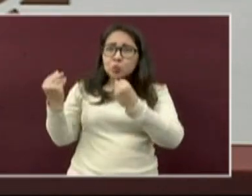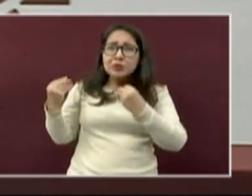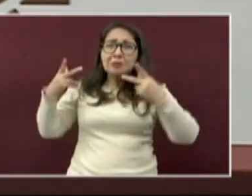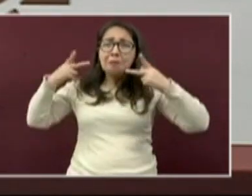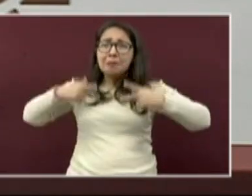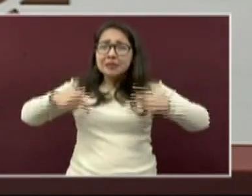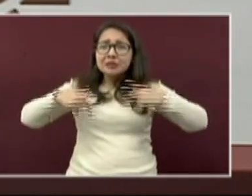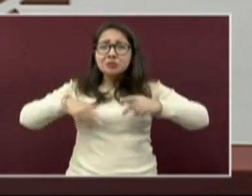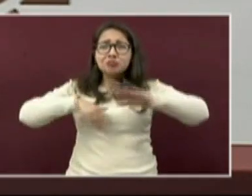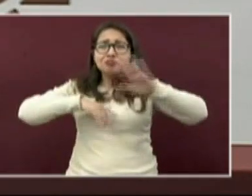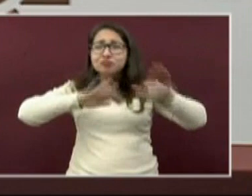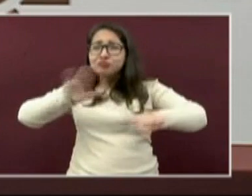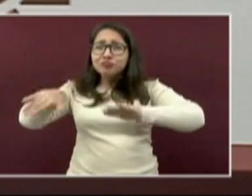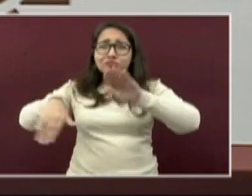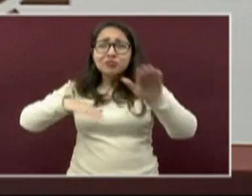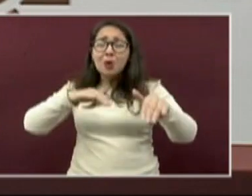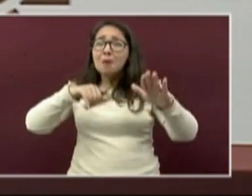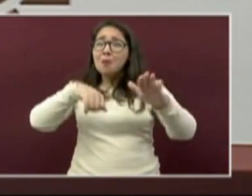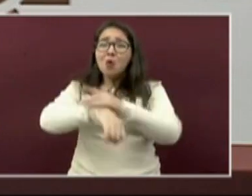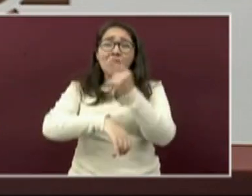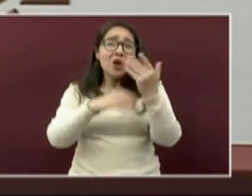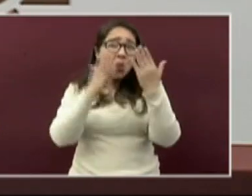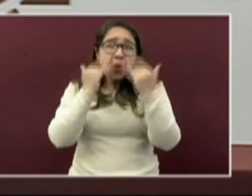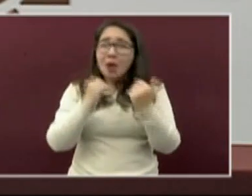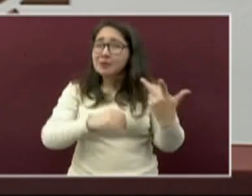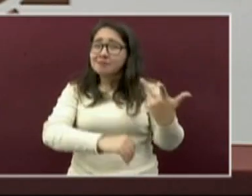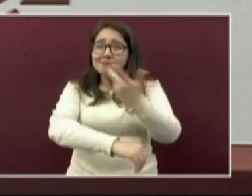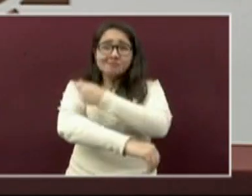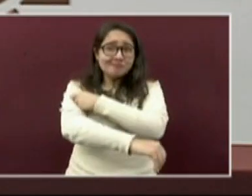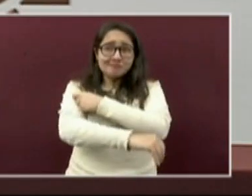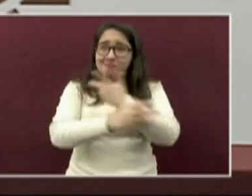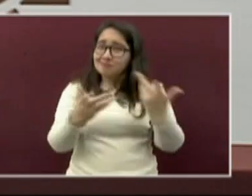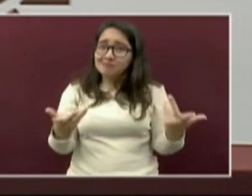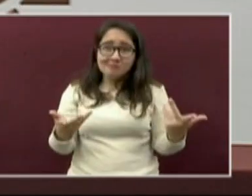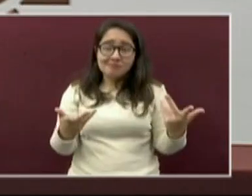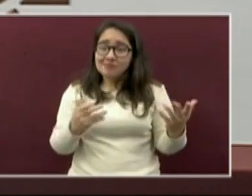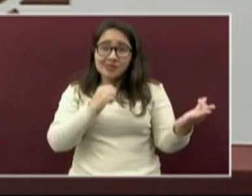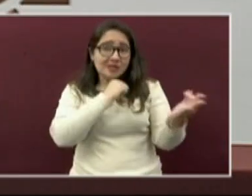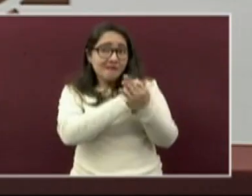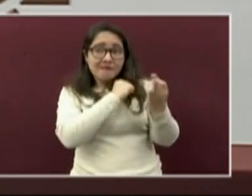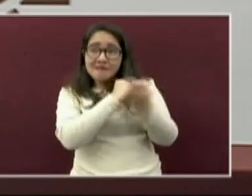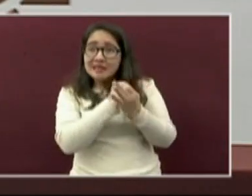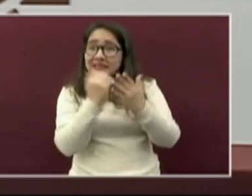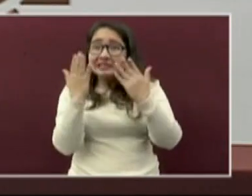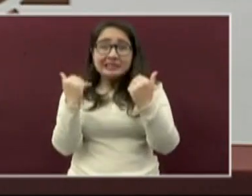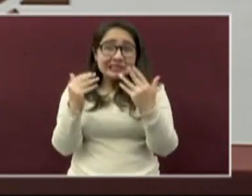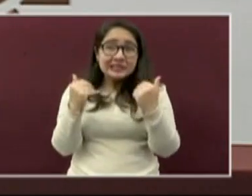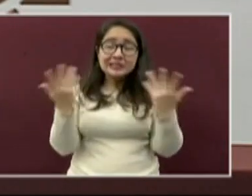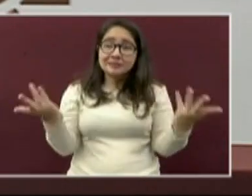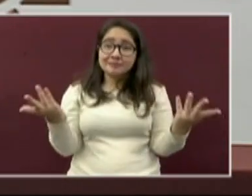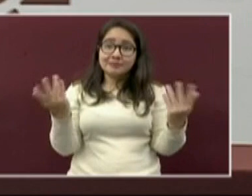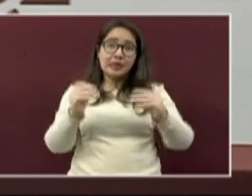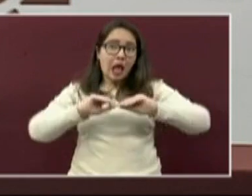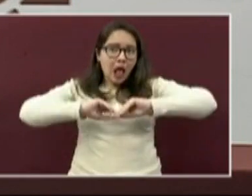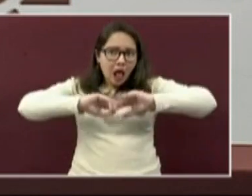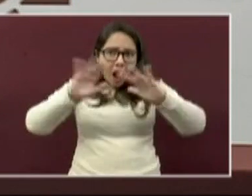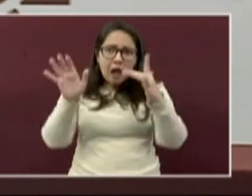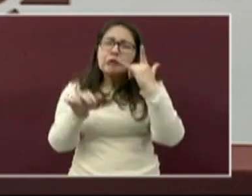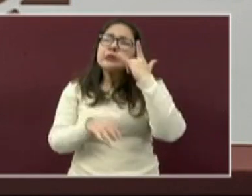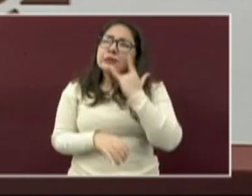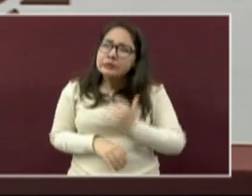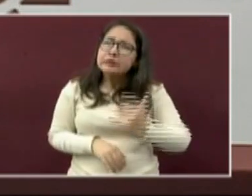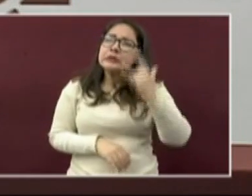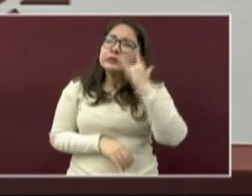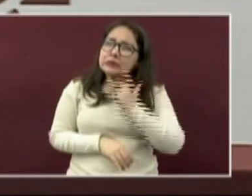seres queridos porque no teníamos una vacuna para protegernos por supuesto que dimos la batalla